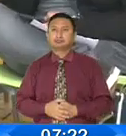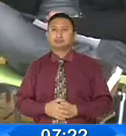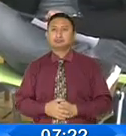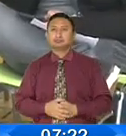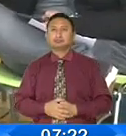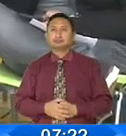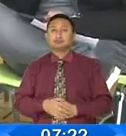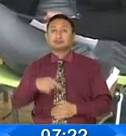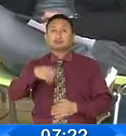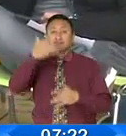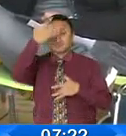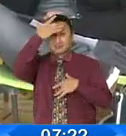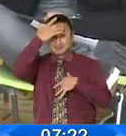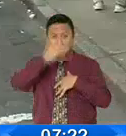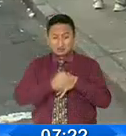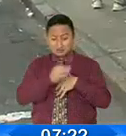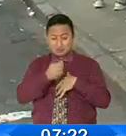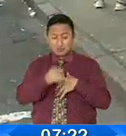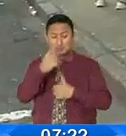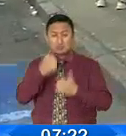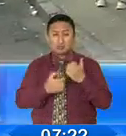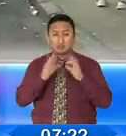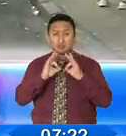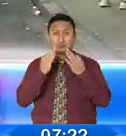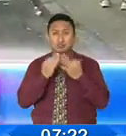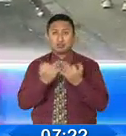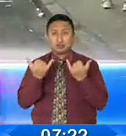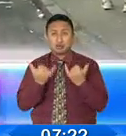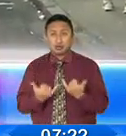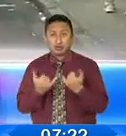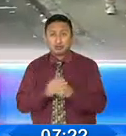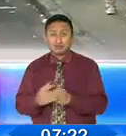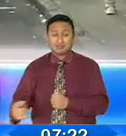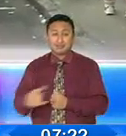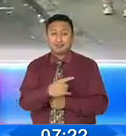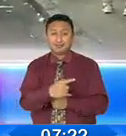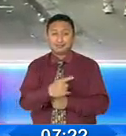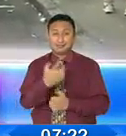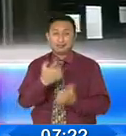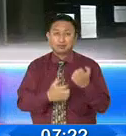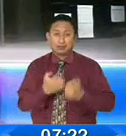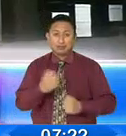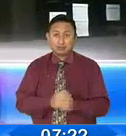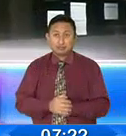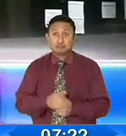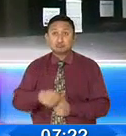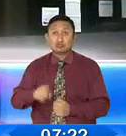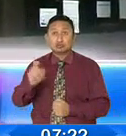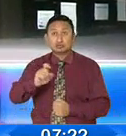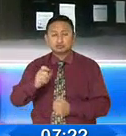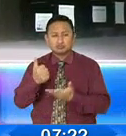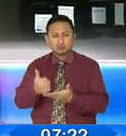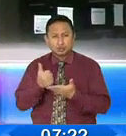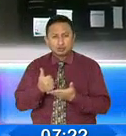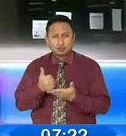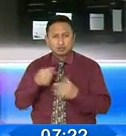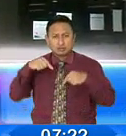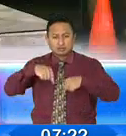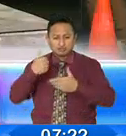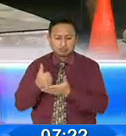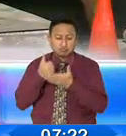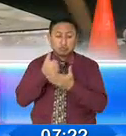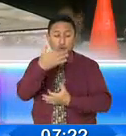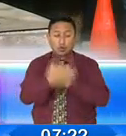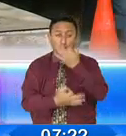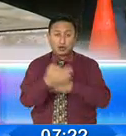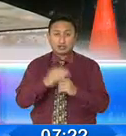la pandemia, muchos de los conflictos familiares llegaron a instancias legales. Los casos que requieren de una mediación o intervención de un juez